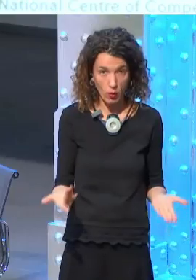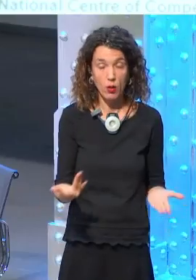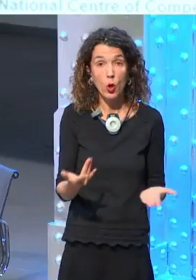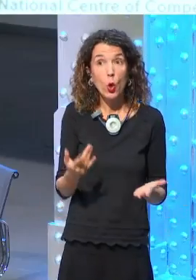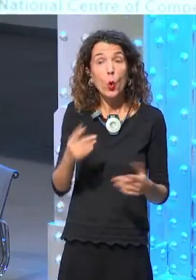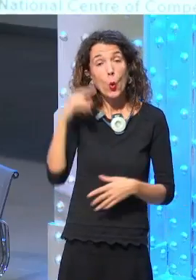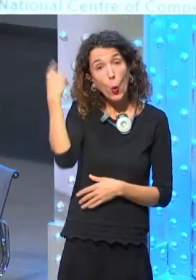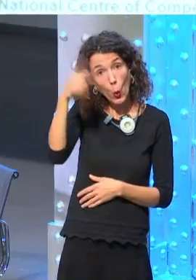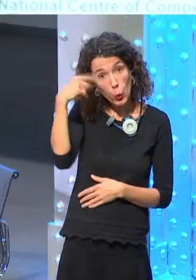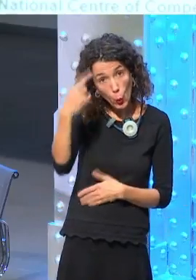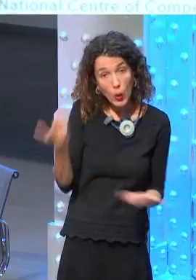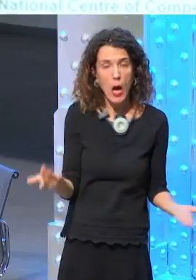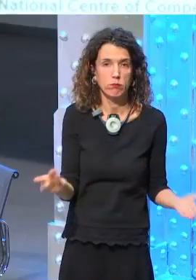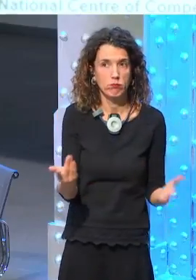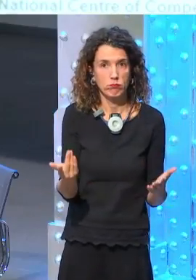la cultura